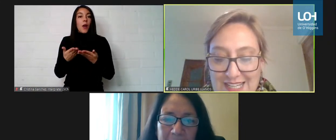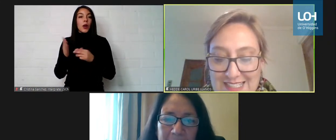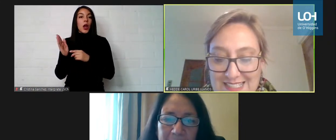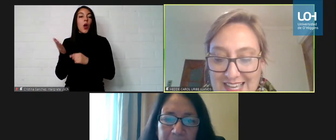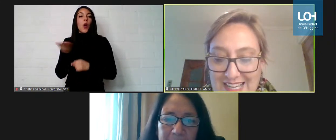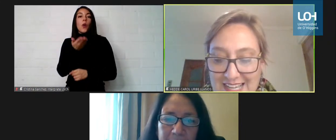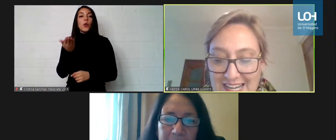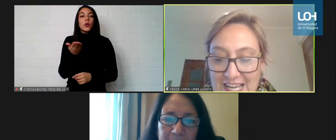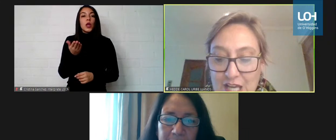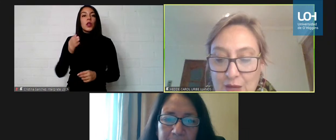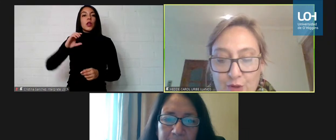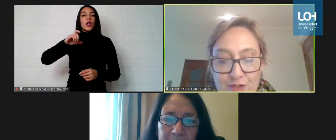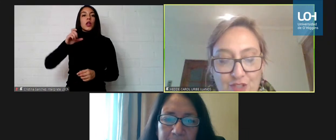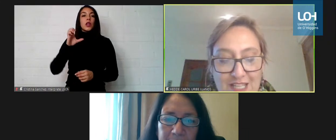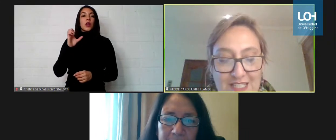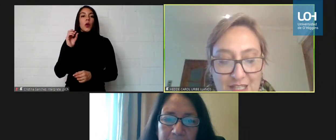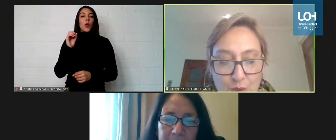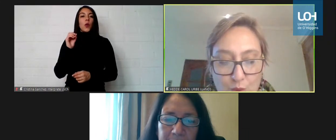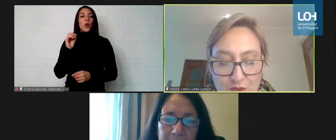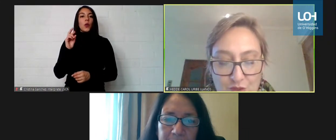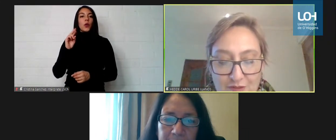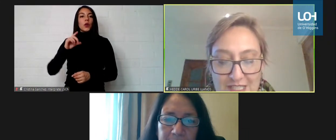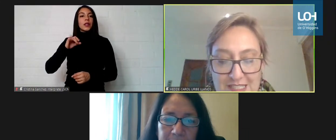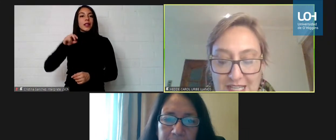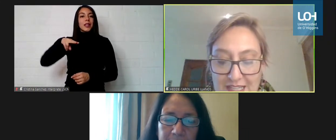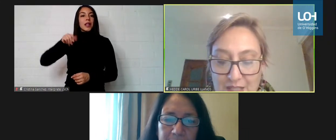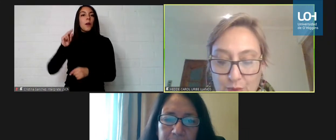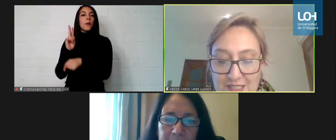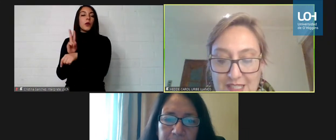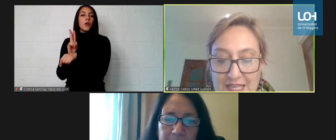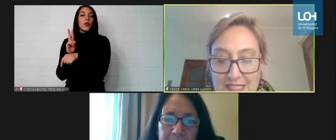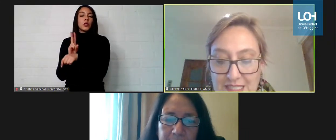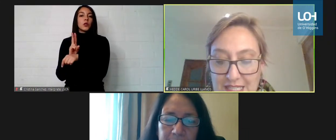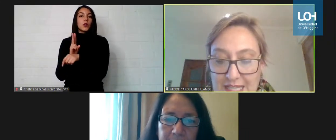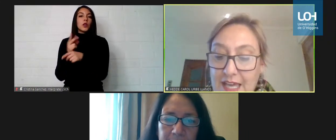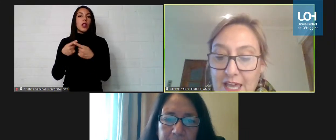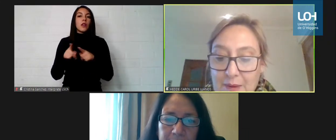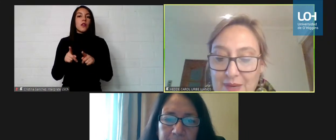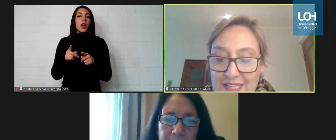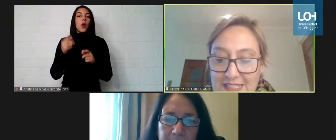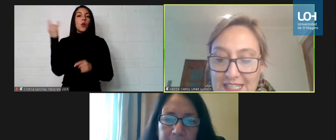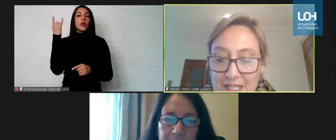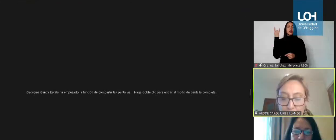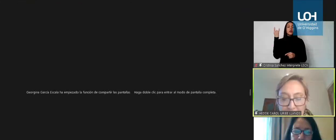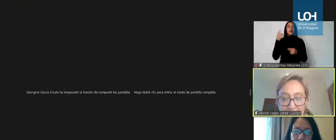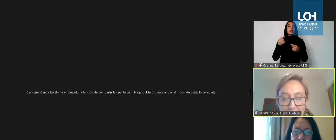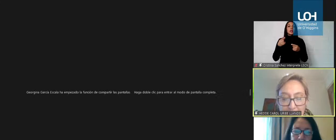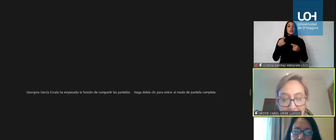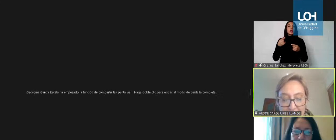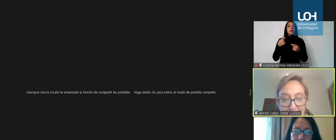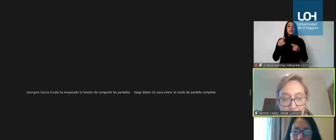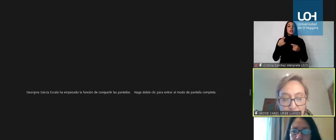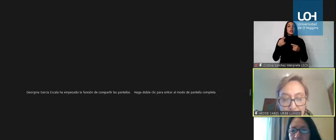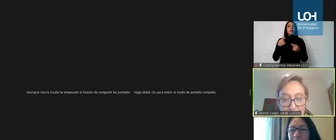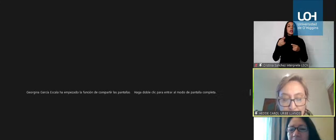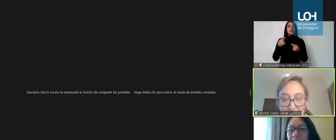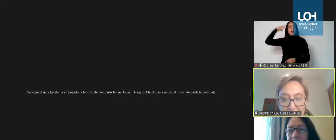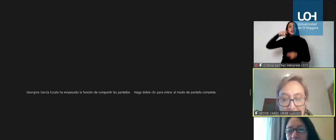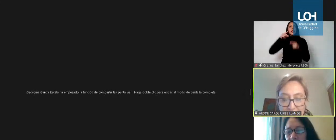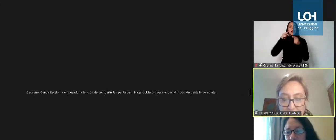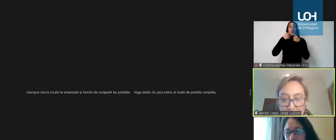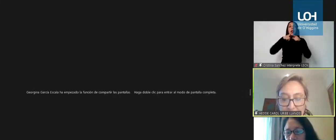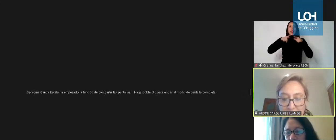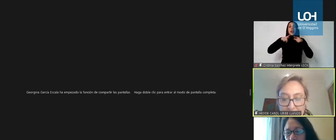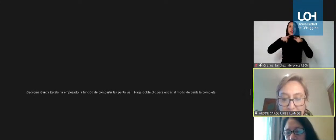Georgina García Escala, profesora de Estado de Educación Diferencial de la Universidad de Chile, magíster en Lingüística Aplicada de la Pontificia